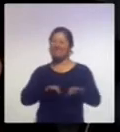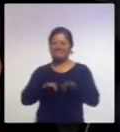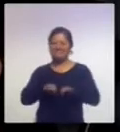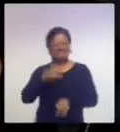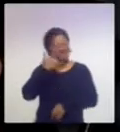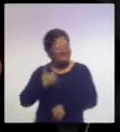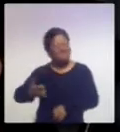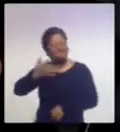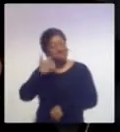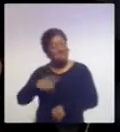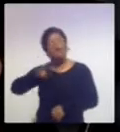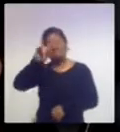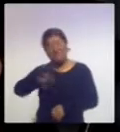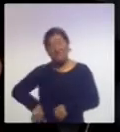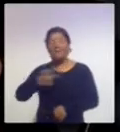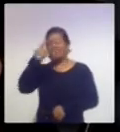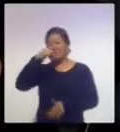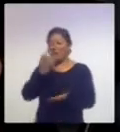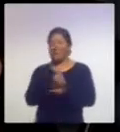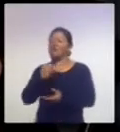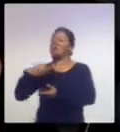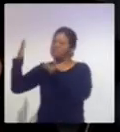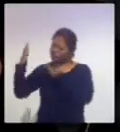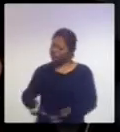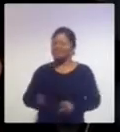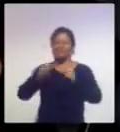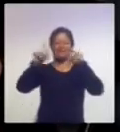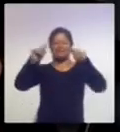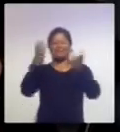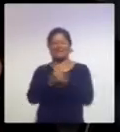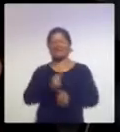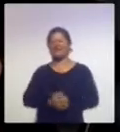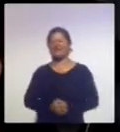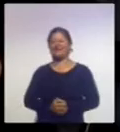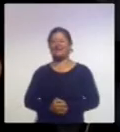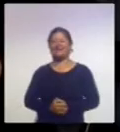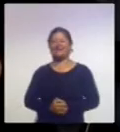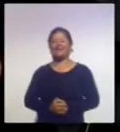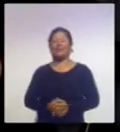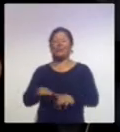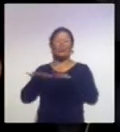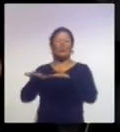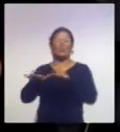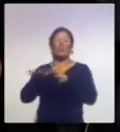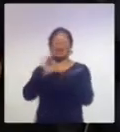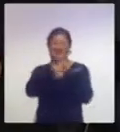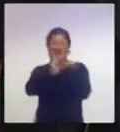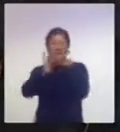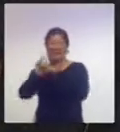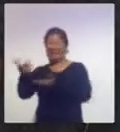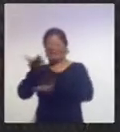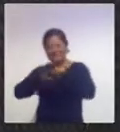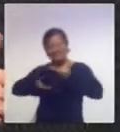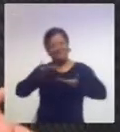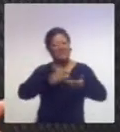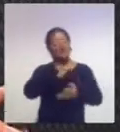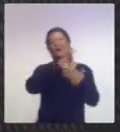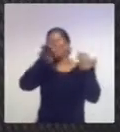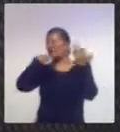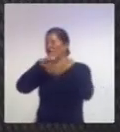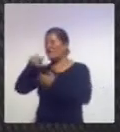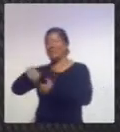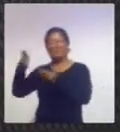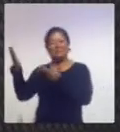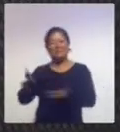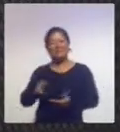duro para obtenerlo y para traer el triunfo a Tlaxcala. Pues les agradecemos que nos hayan compartido aquí con todo el auditorio, que traigan